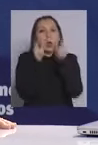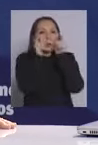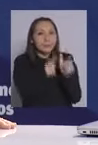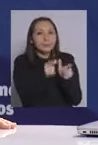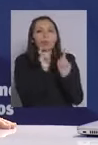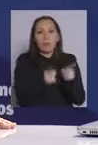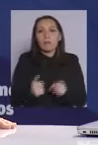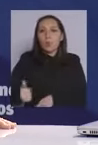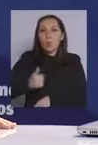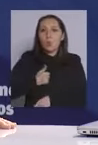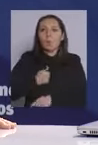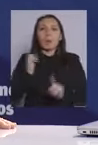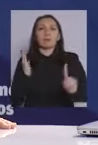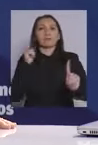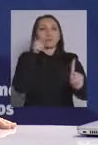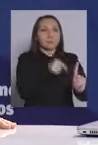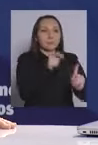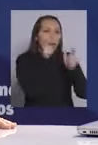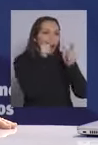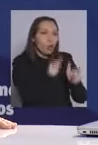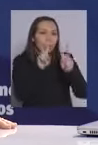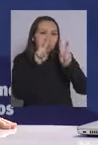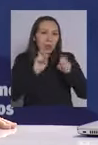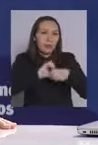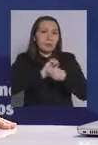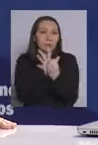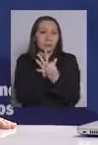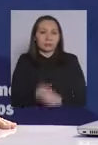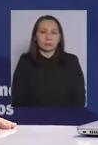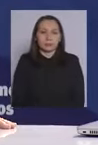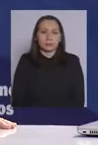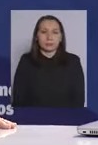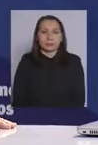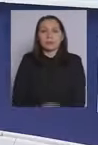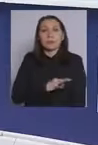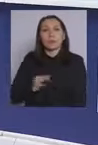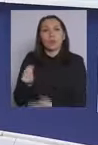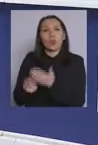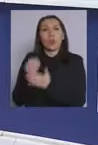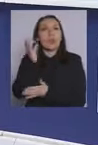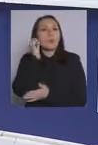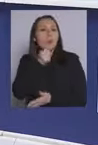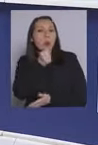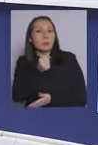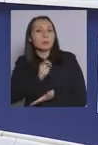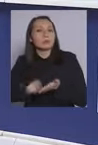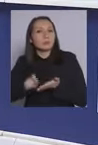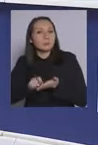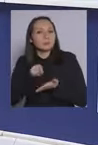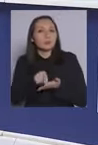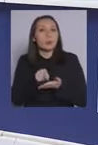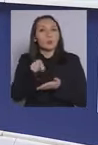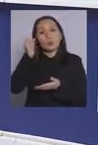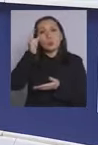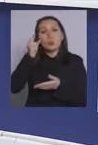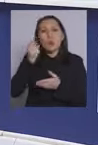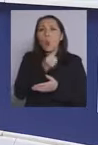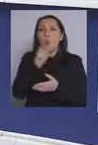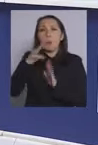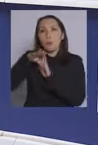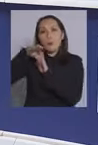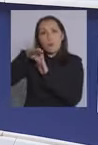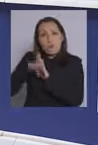cumplan con las labores de fiscalización en relación a la pandemia. Ministro, buenos días. Usted decía que hoy día se conoce la cifra más baja de